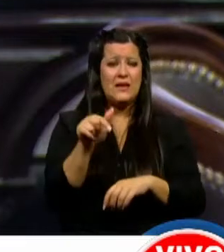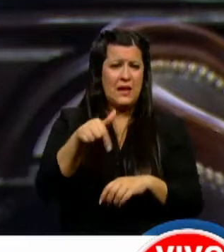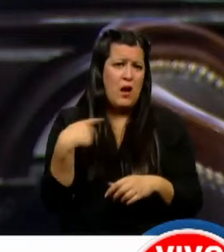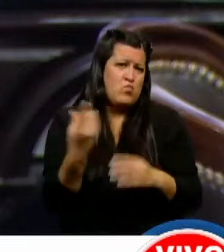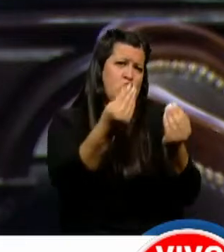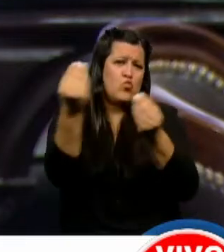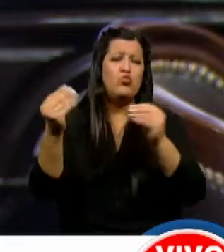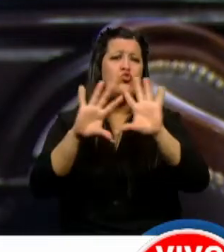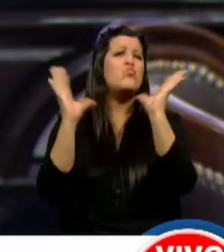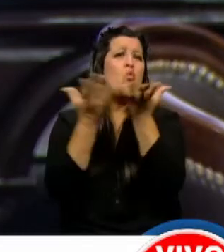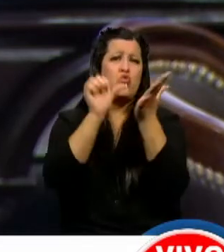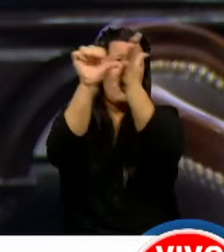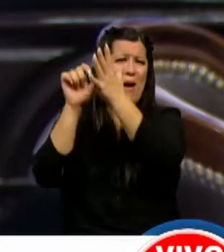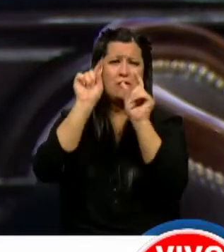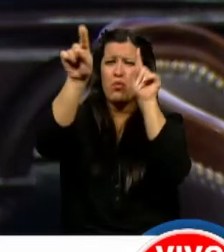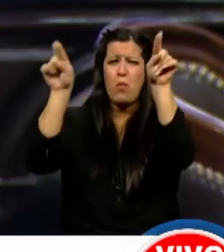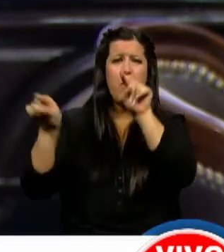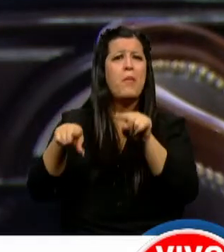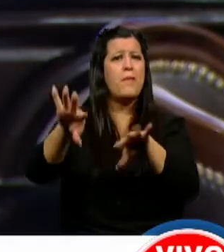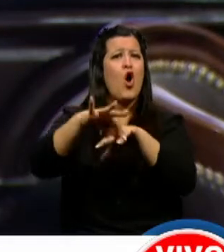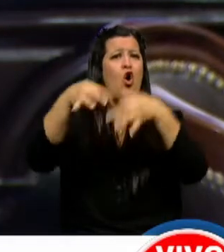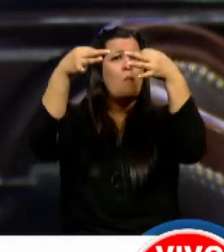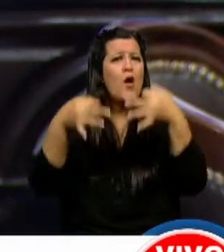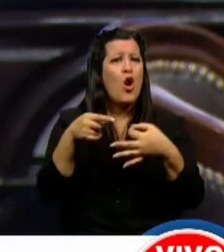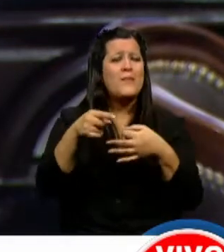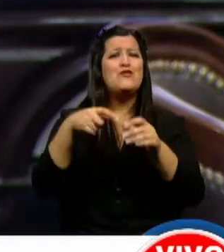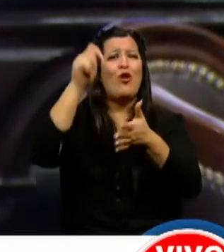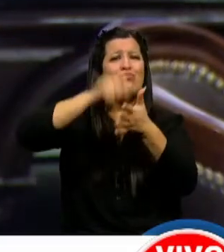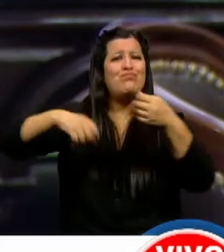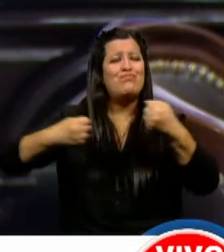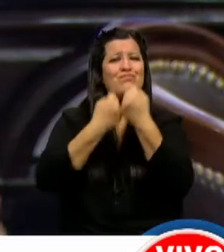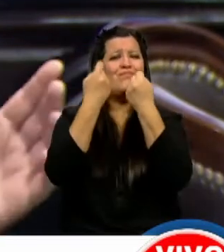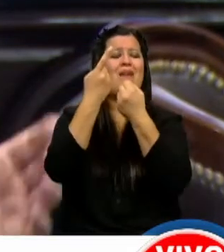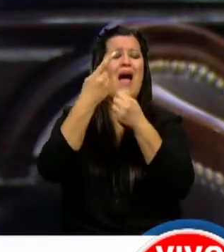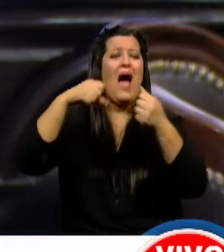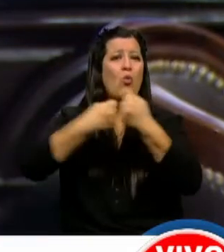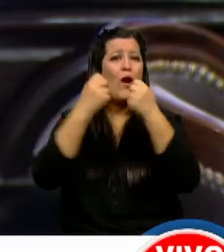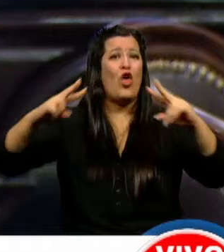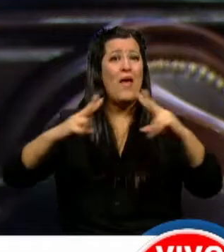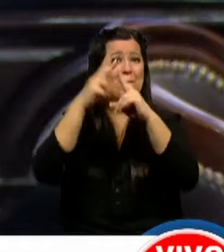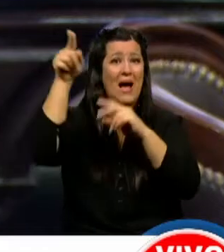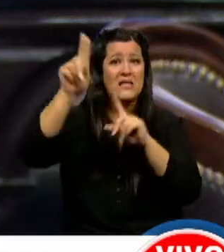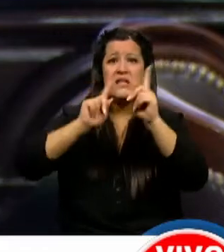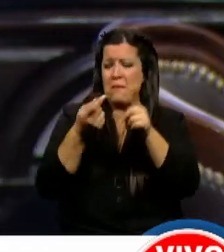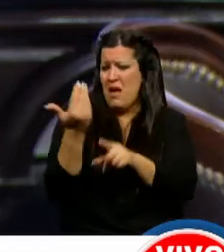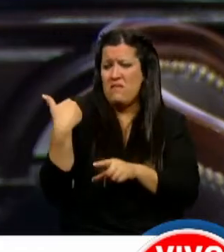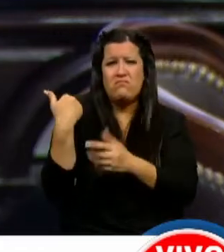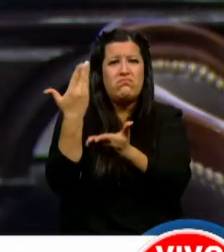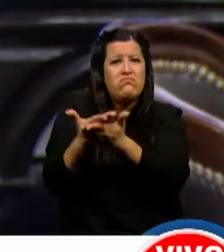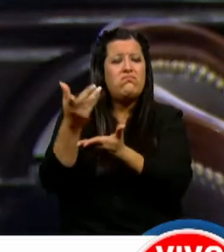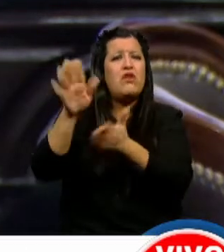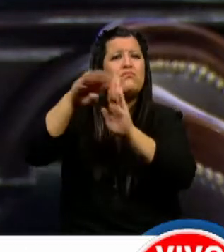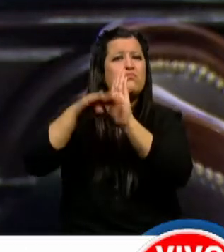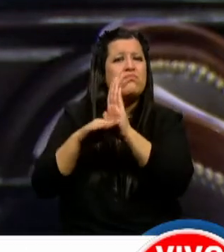como muchos países del mundo, asumió un compromiso cuando suscribió el Acuerdo de París y cuando recientemente presentaba las